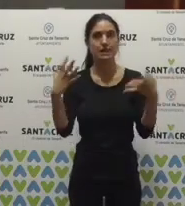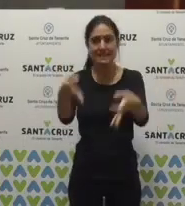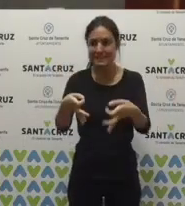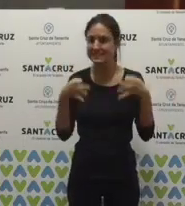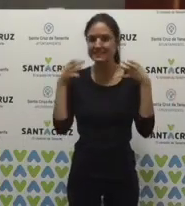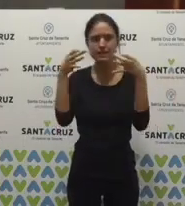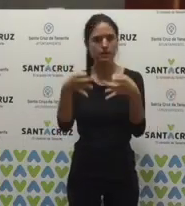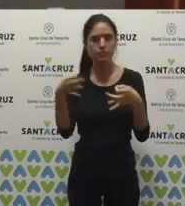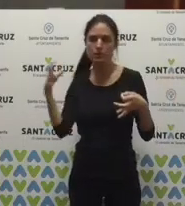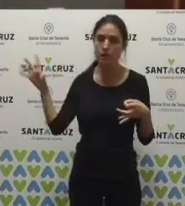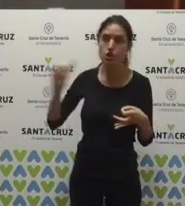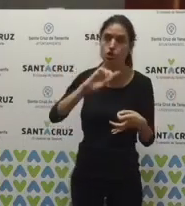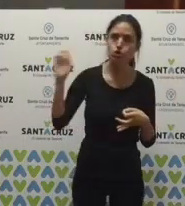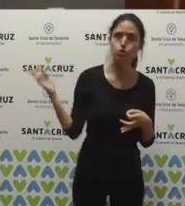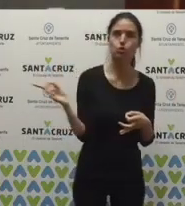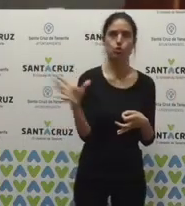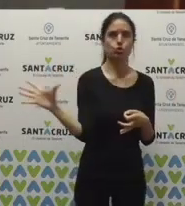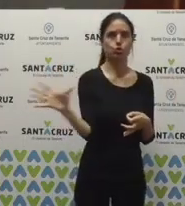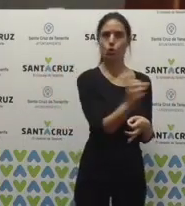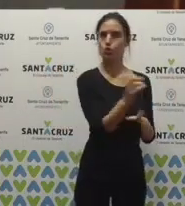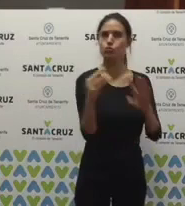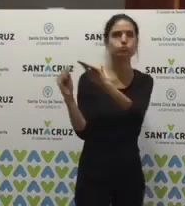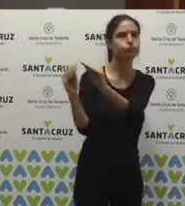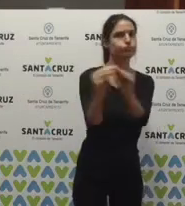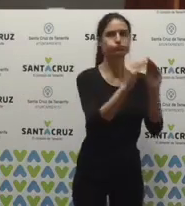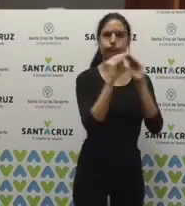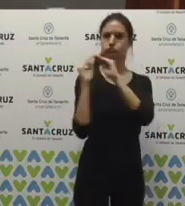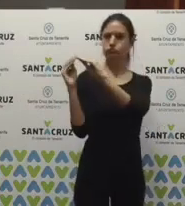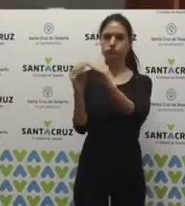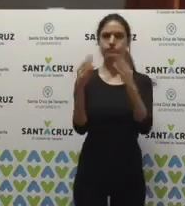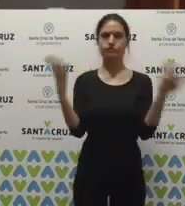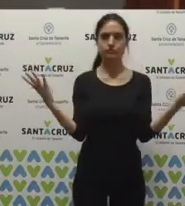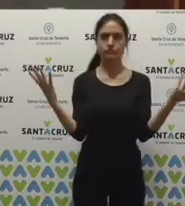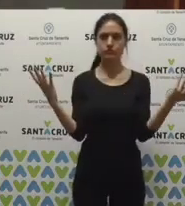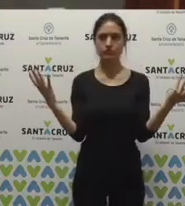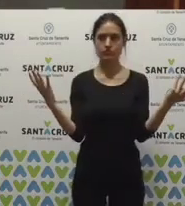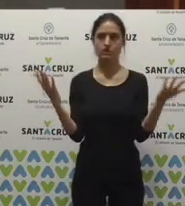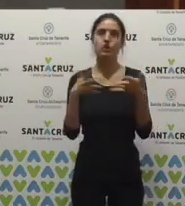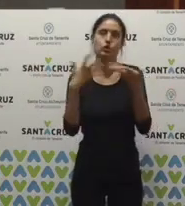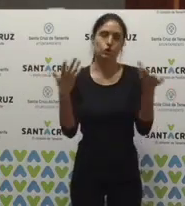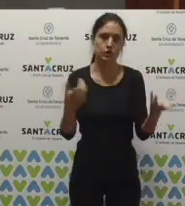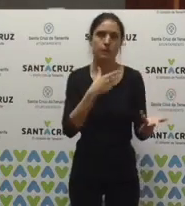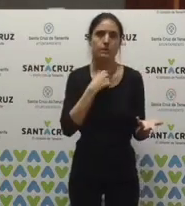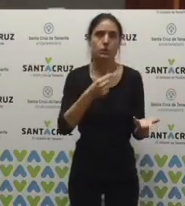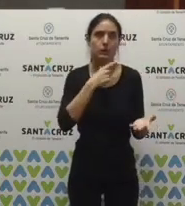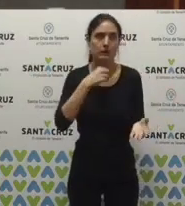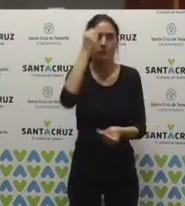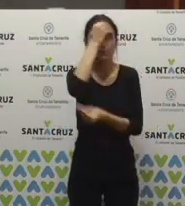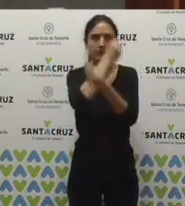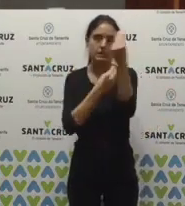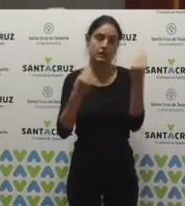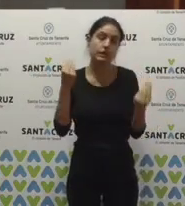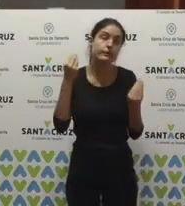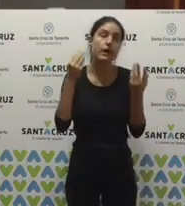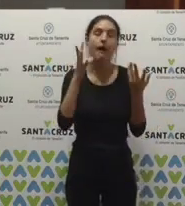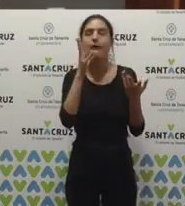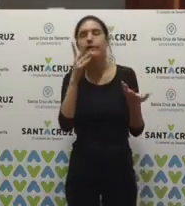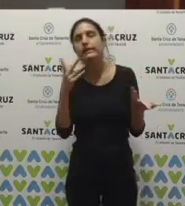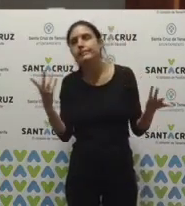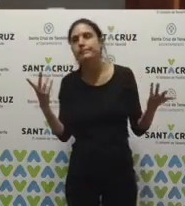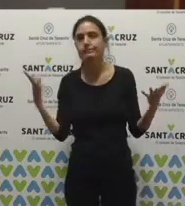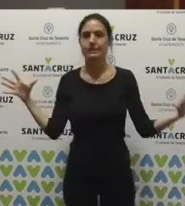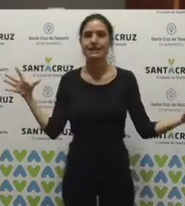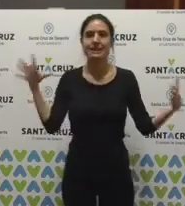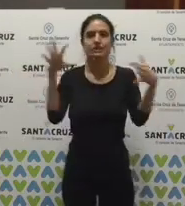estado coincidiendo no por tanto me gustaría pensar que tiene que ver con aspectos de la